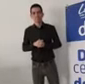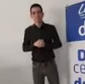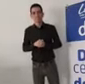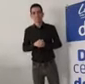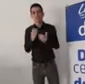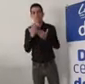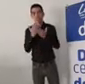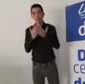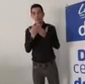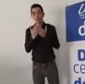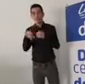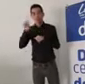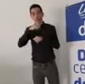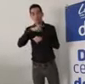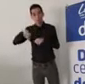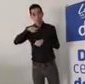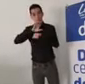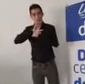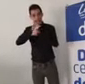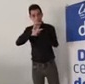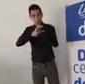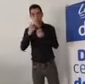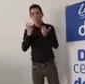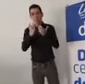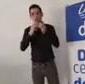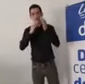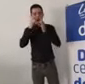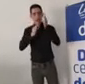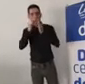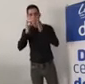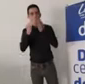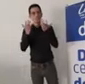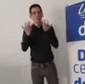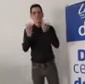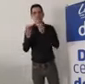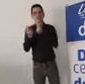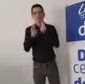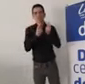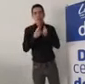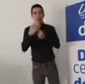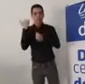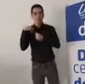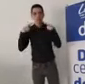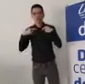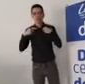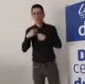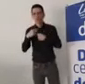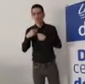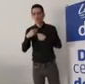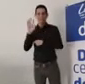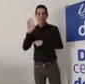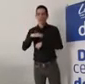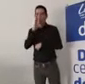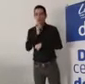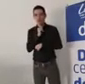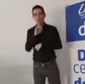particular colombiano hicimos una campaña contra todo pronóstico. Es decir, hoy algunos partidos políticos en nuestro país están